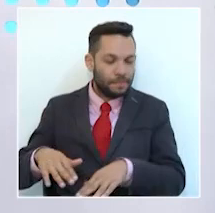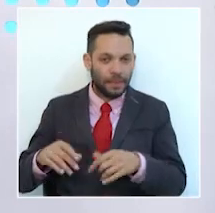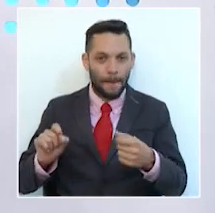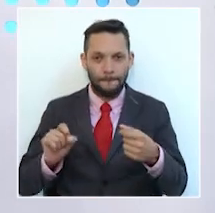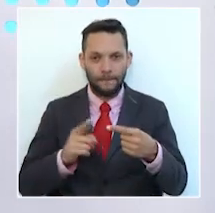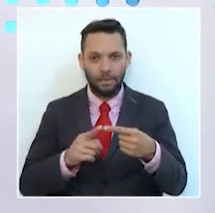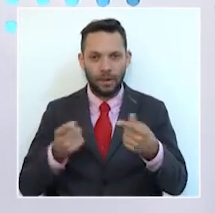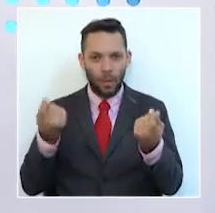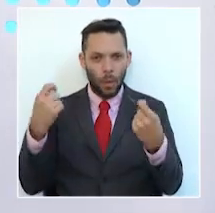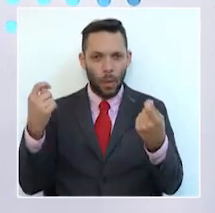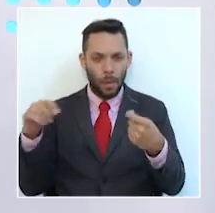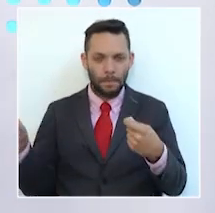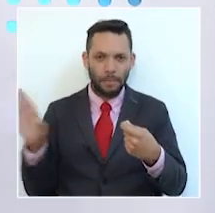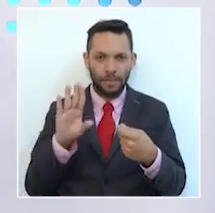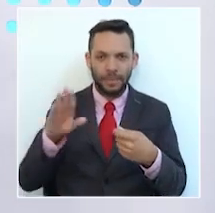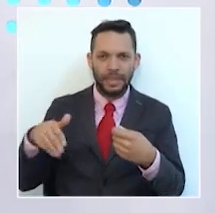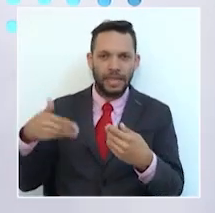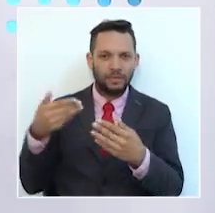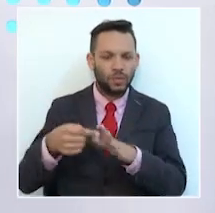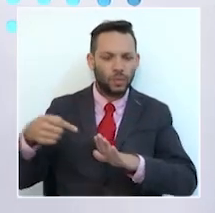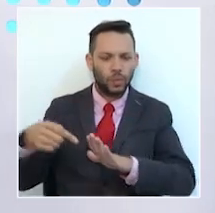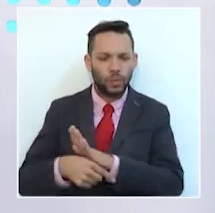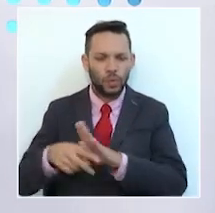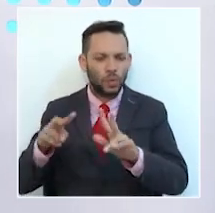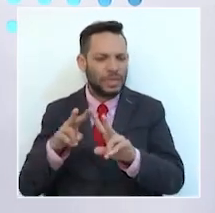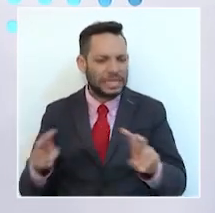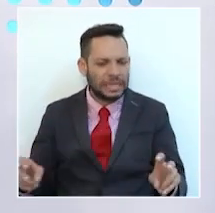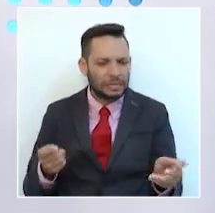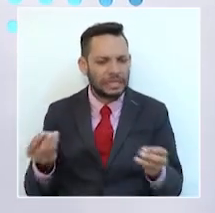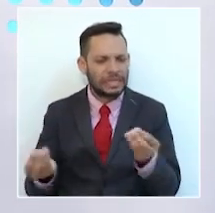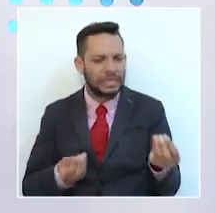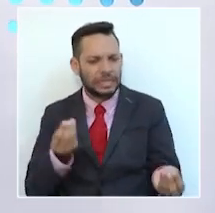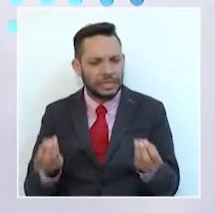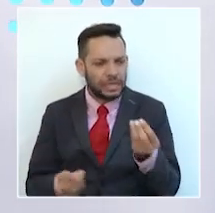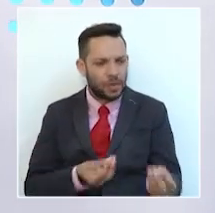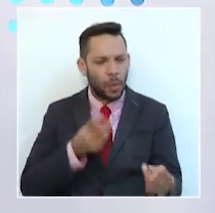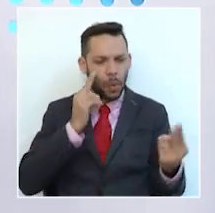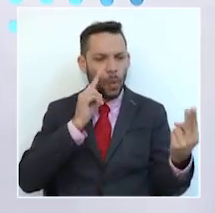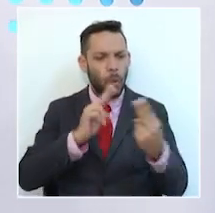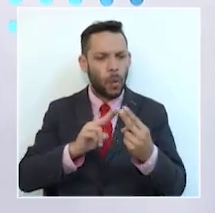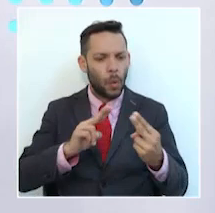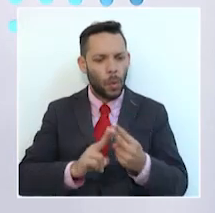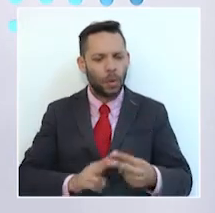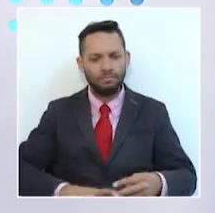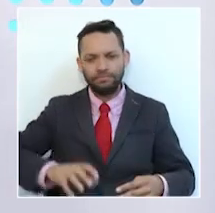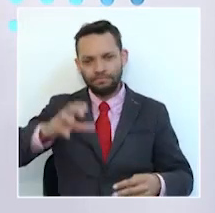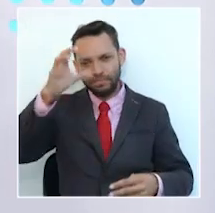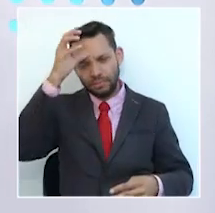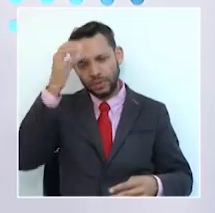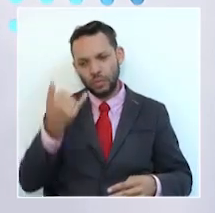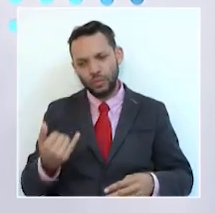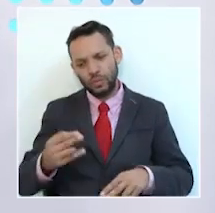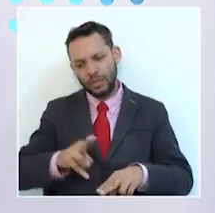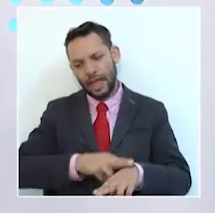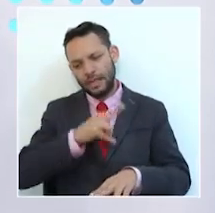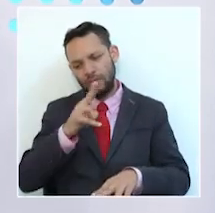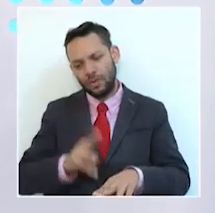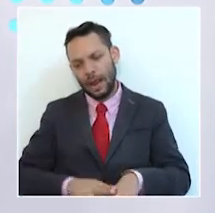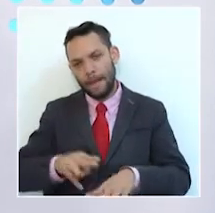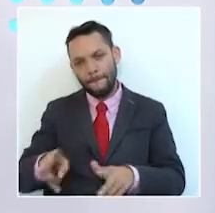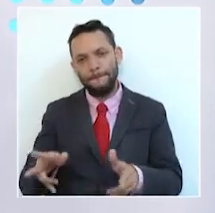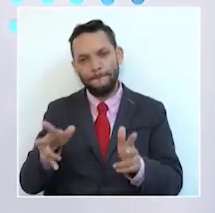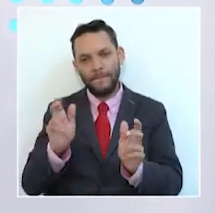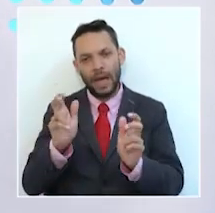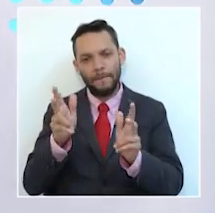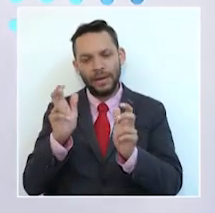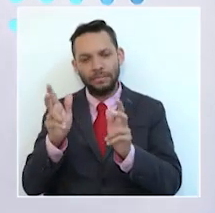corte comerciales vamos a entrar en materia para que conozcan esas grandezas que nos regala la naturaleza y que desconocemos